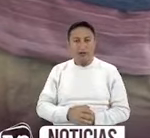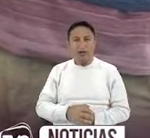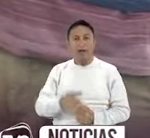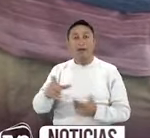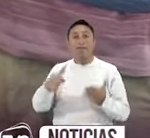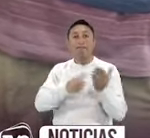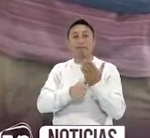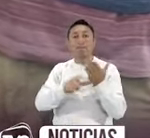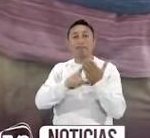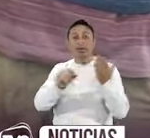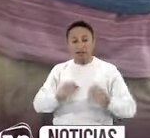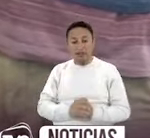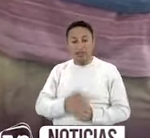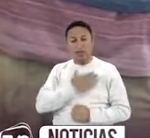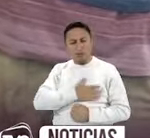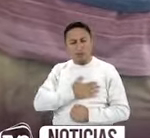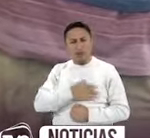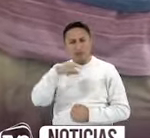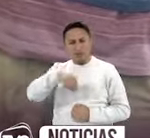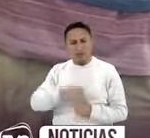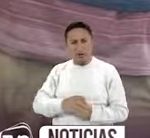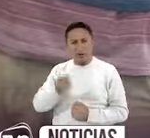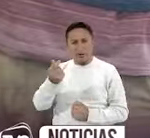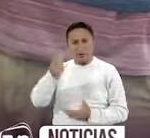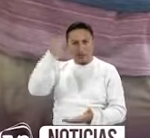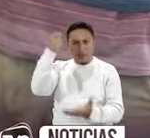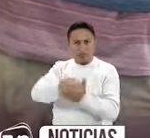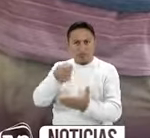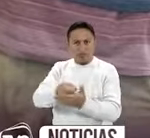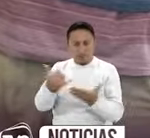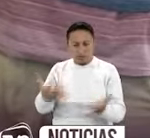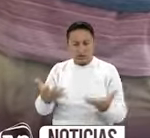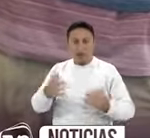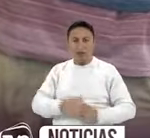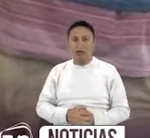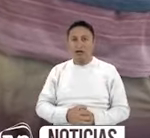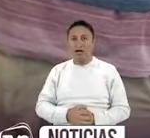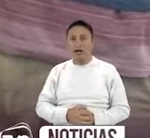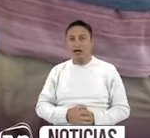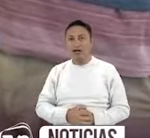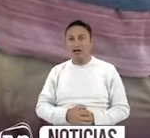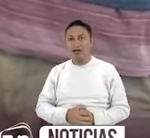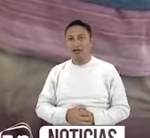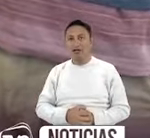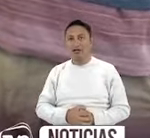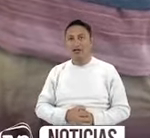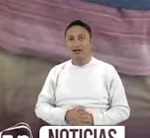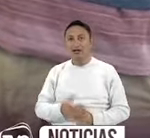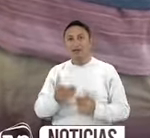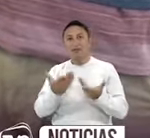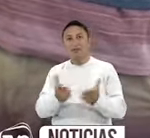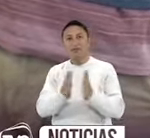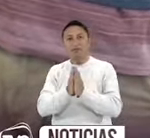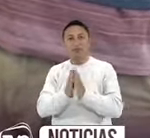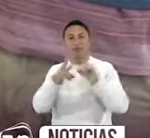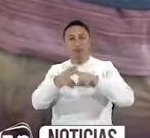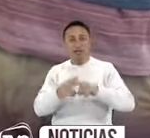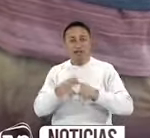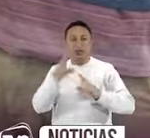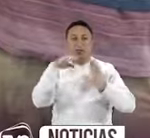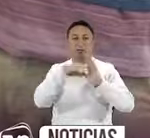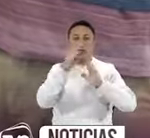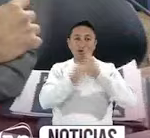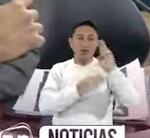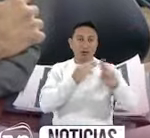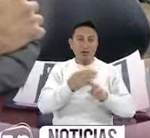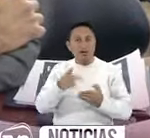por favor se caiga con los billos Caracas Boy, pues. Que por favor pida prestado al Banco Mundial Internacional. Una